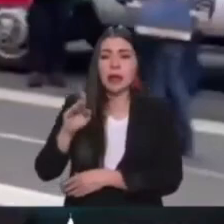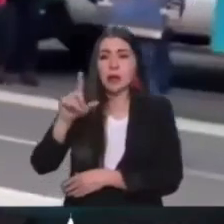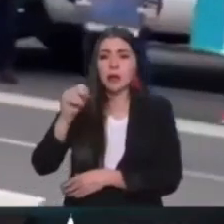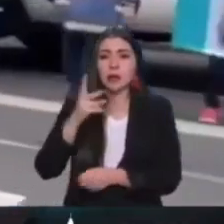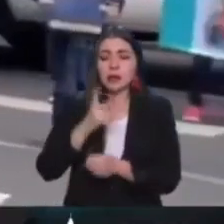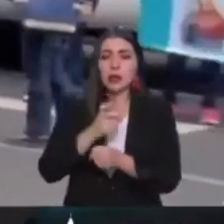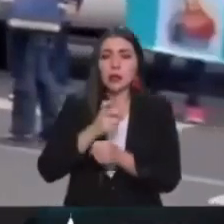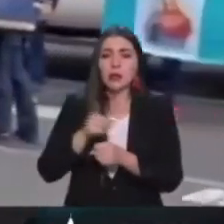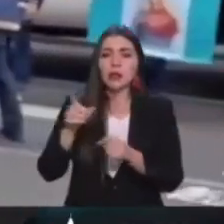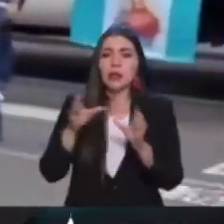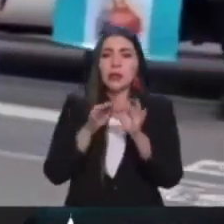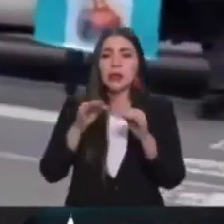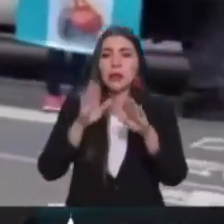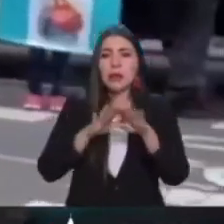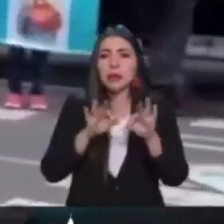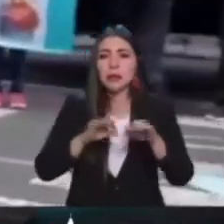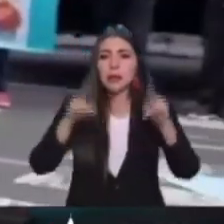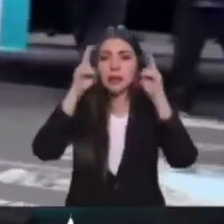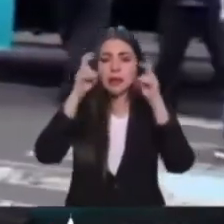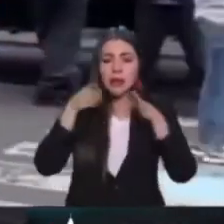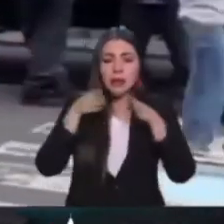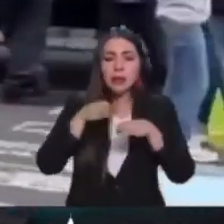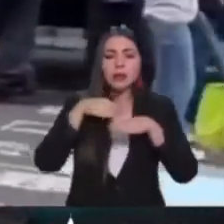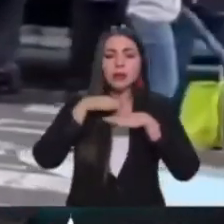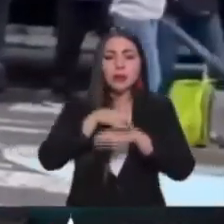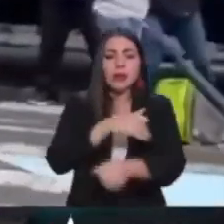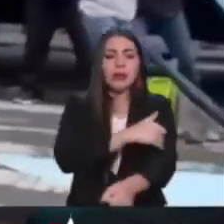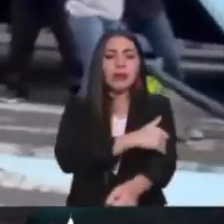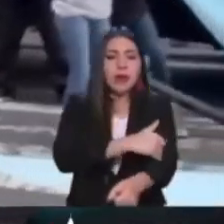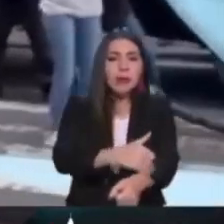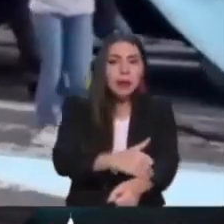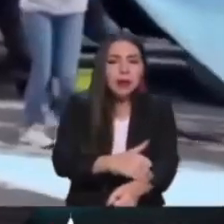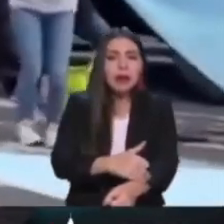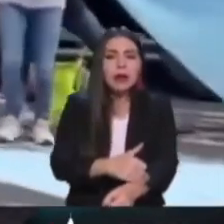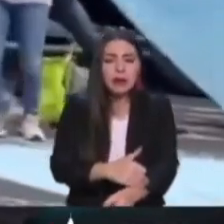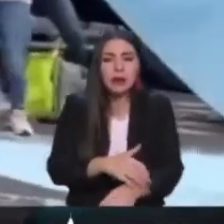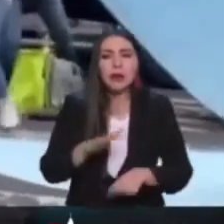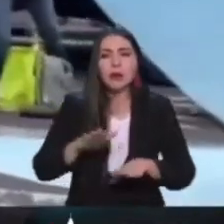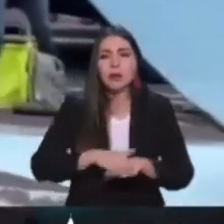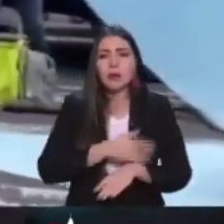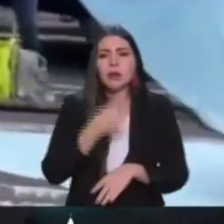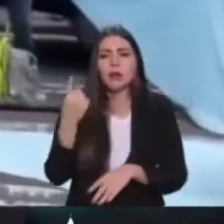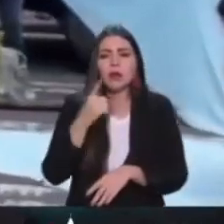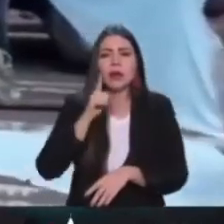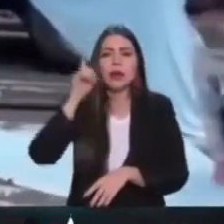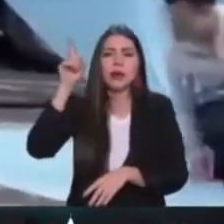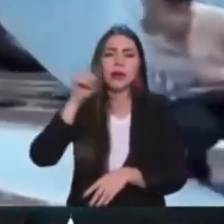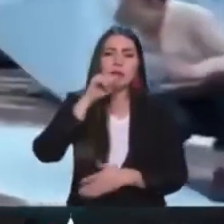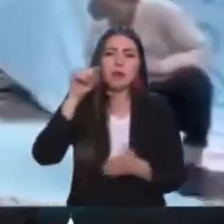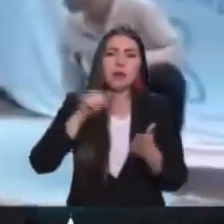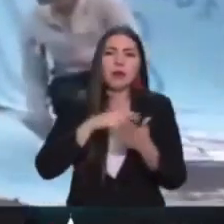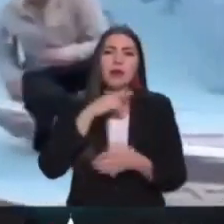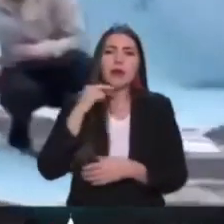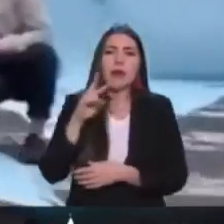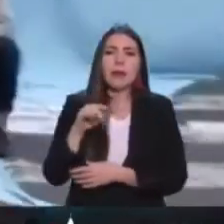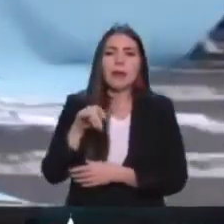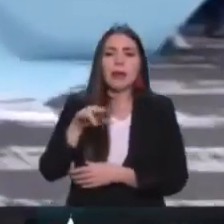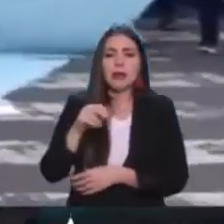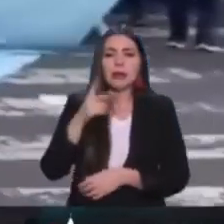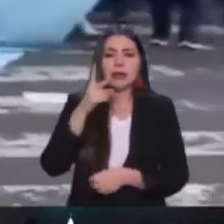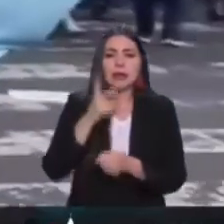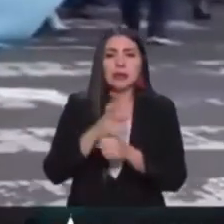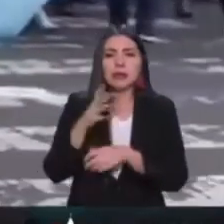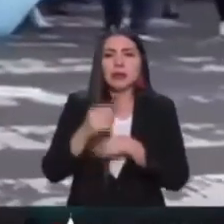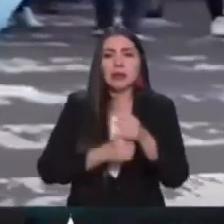la familia y el tema de la moralidad, de la sexualidad, porque en el Concilio Vaticano II, entre 1963